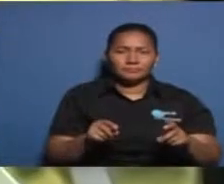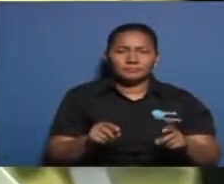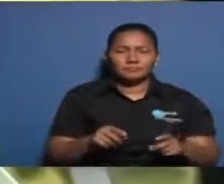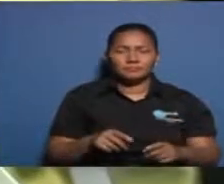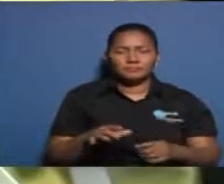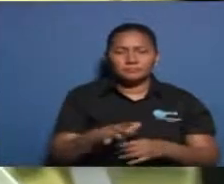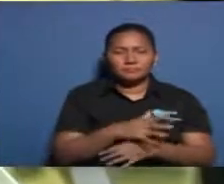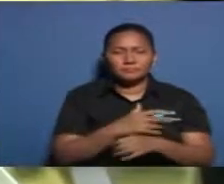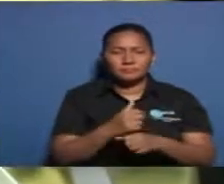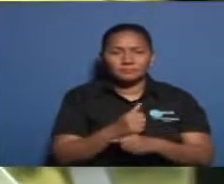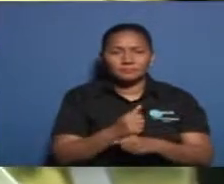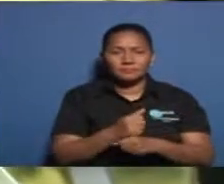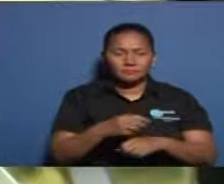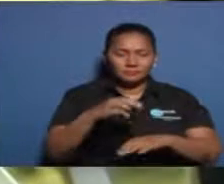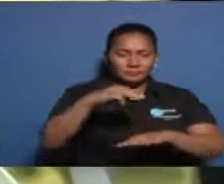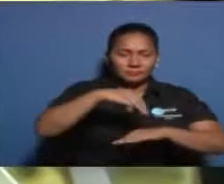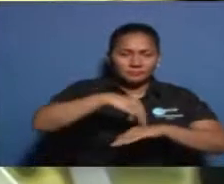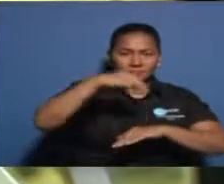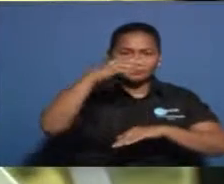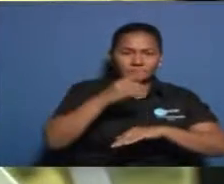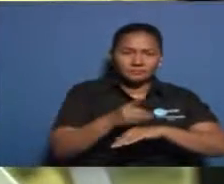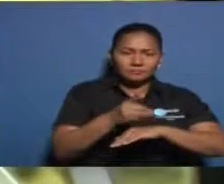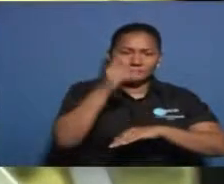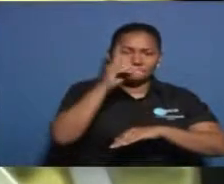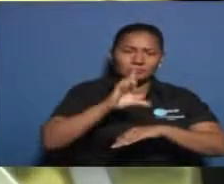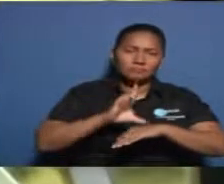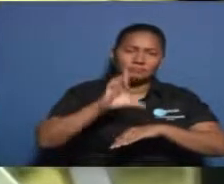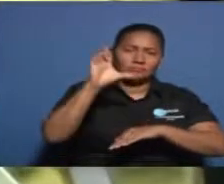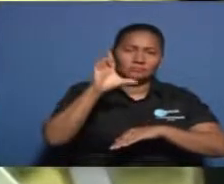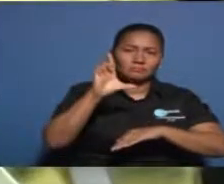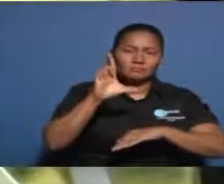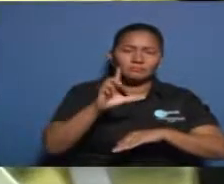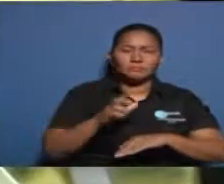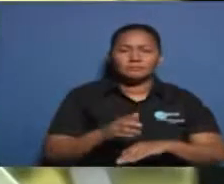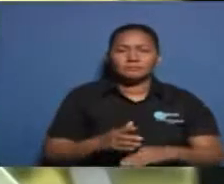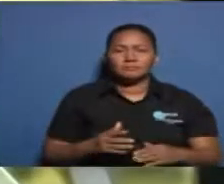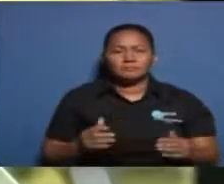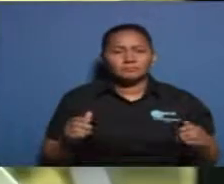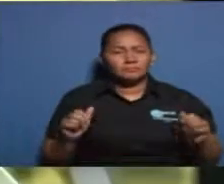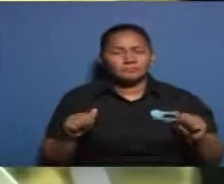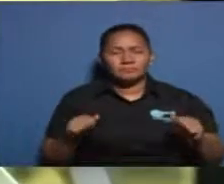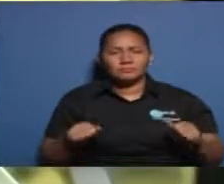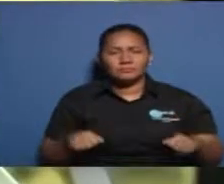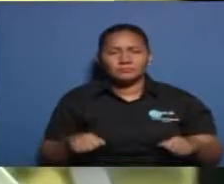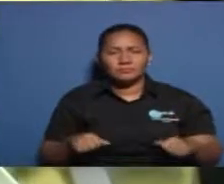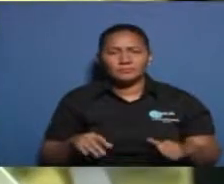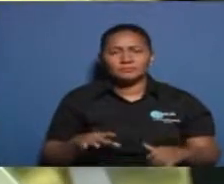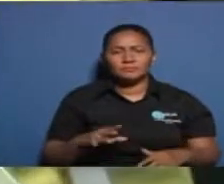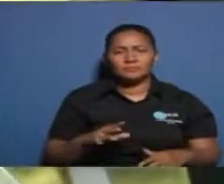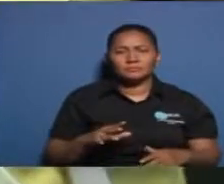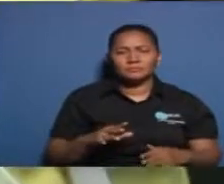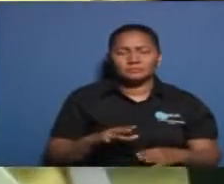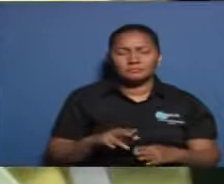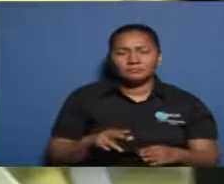una maestría o que tengas un doctorado tengan una licenciatura no te exime de poder estar en el círculo de violencia lo dijo el autor araceli